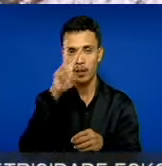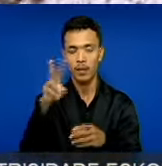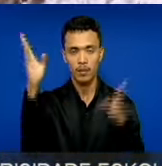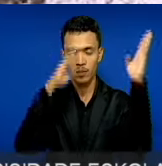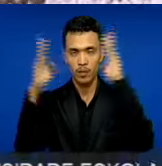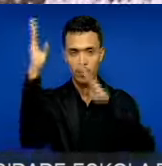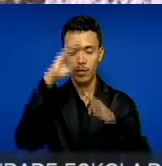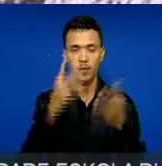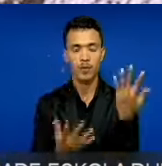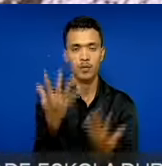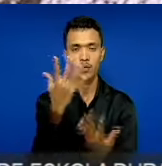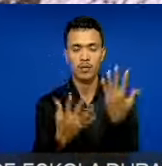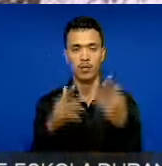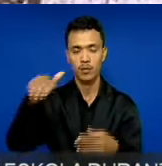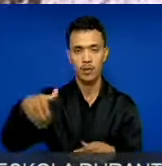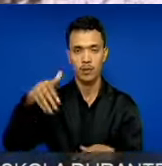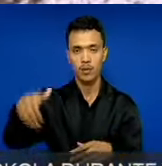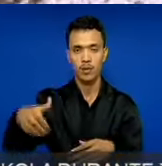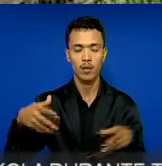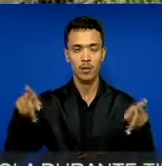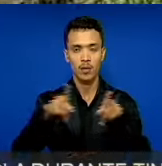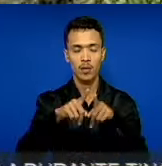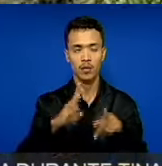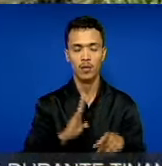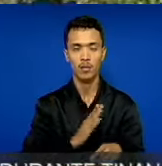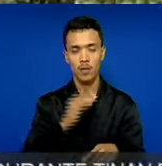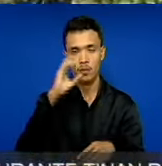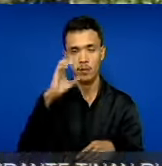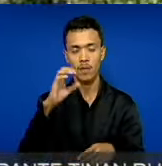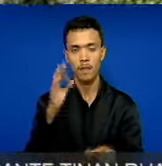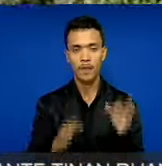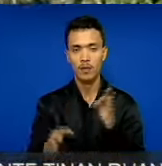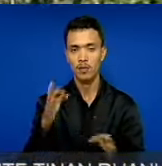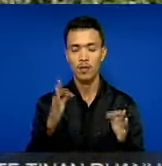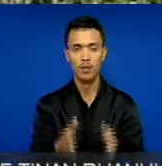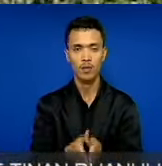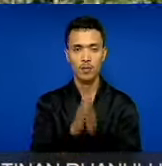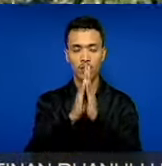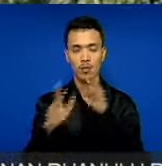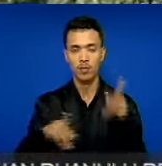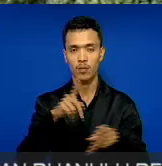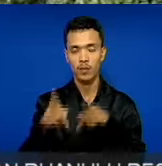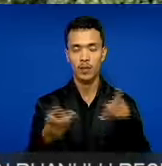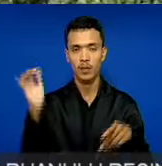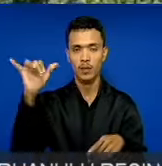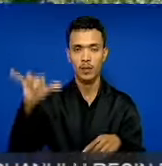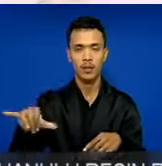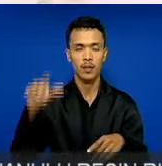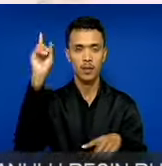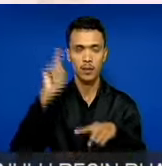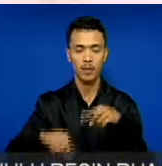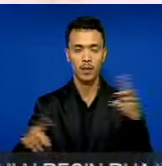material pesado y aposto que el que hay municipio Baucau refere. Nune ni husba comunidade sira iha postu kelikai. Atula